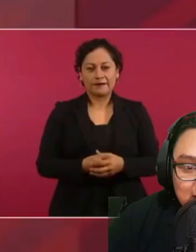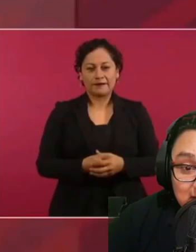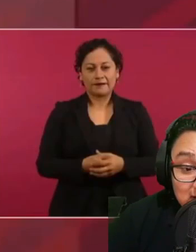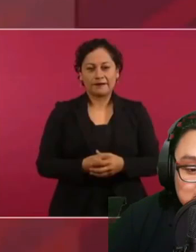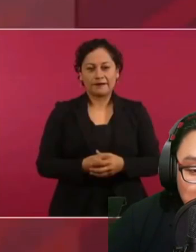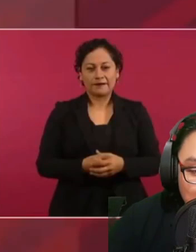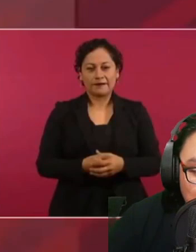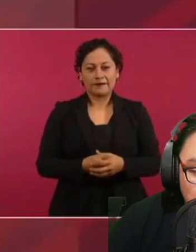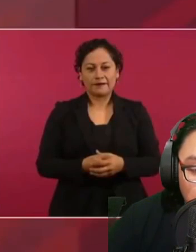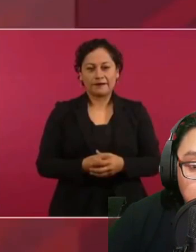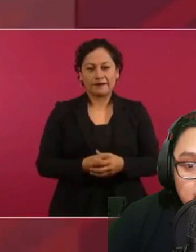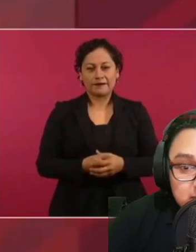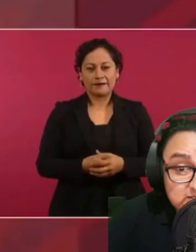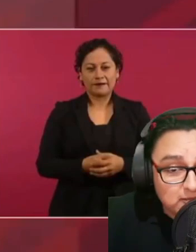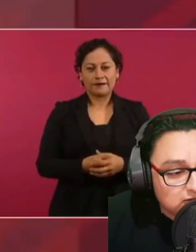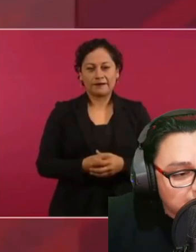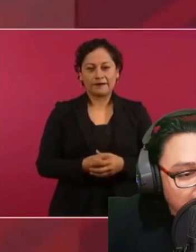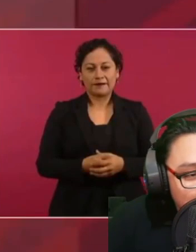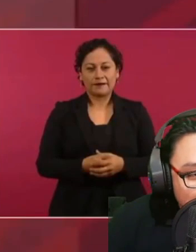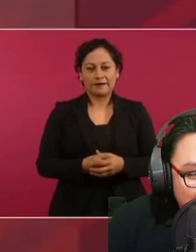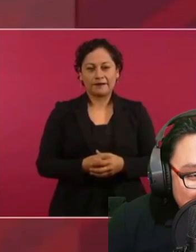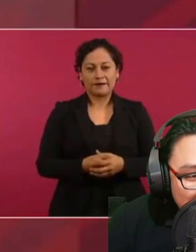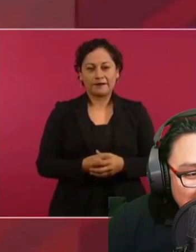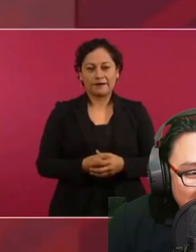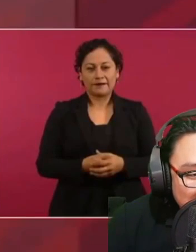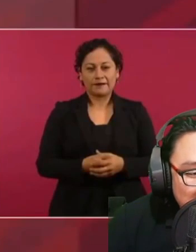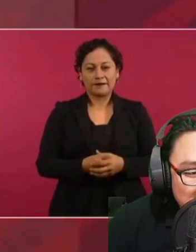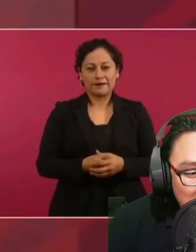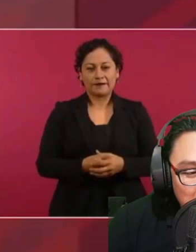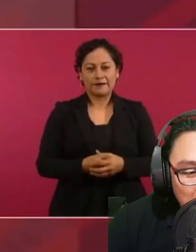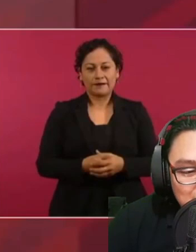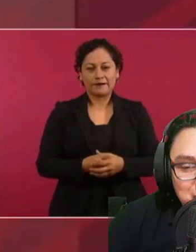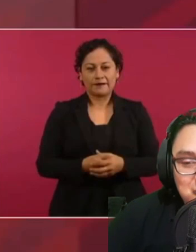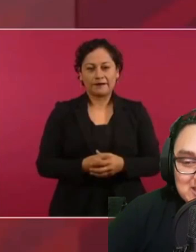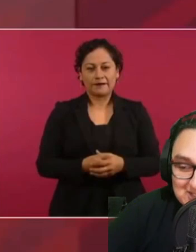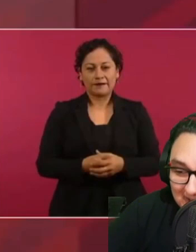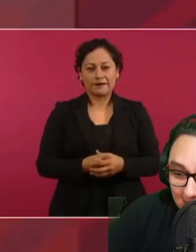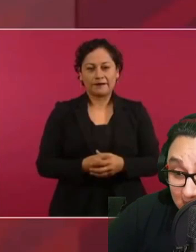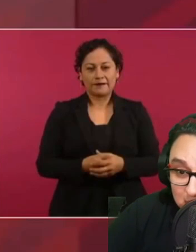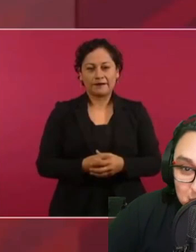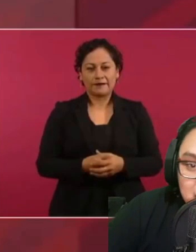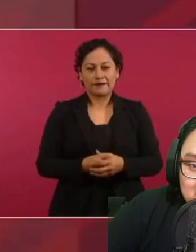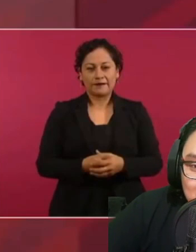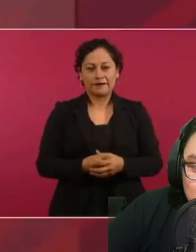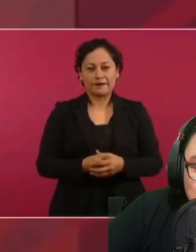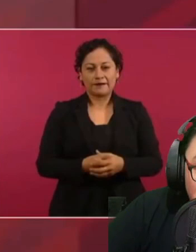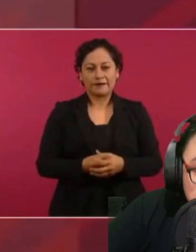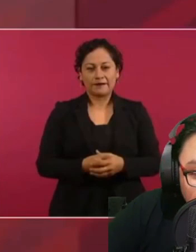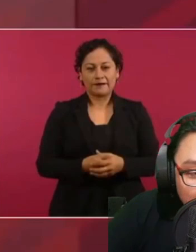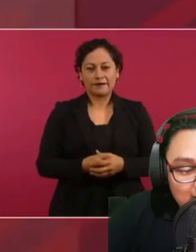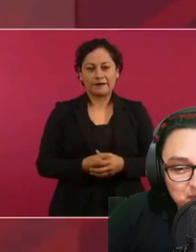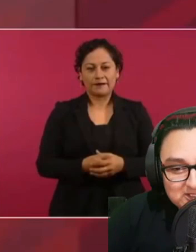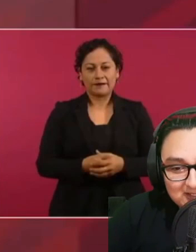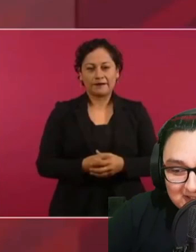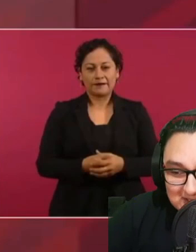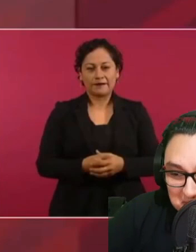la alegría está de todo vean mis estimados amigas y amigas así así tu hundió con todo así se carcajeó dejo aquí en López